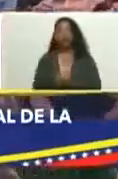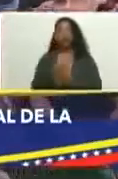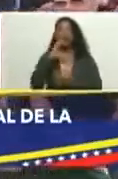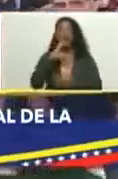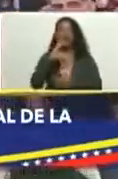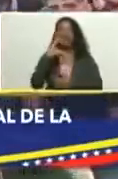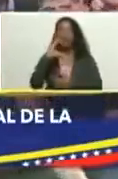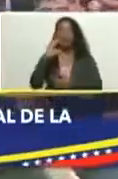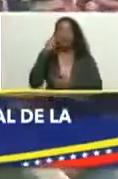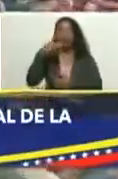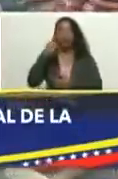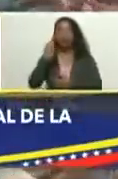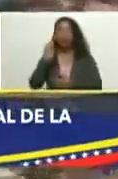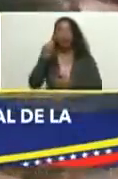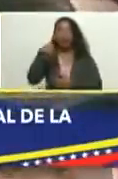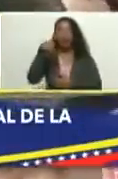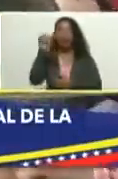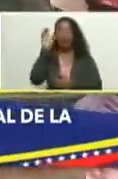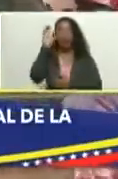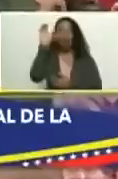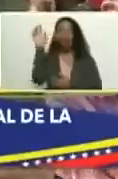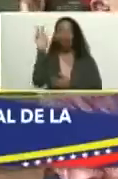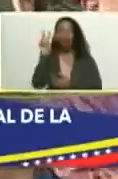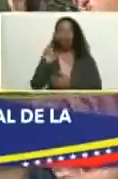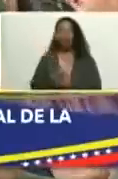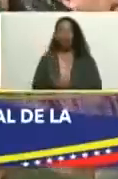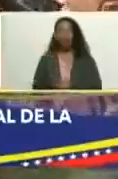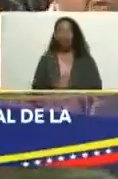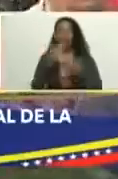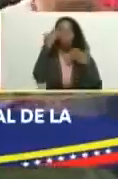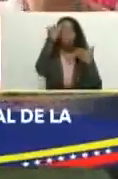CPT que tenemos en el país. Mi saludo